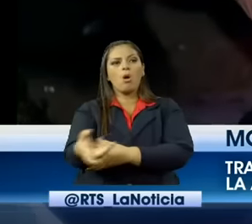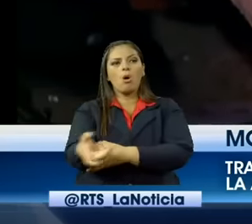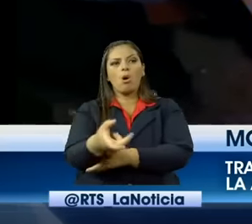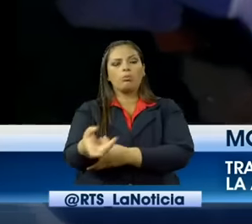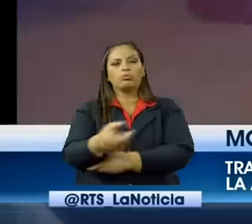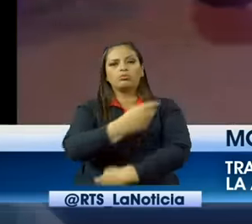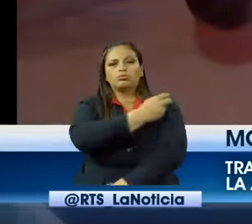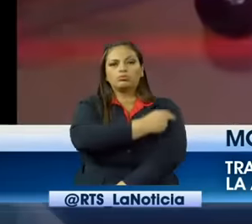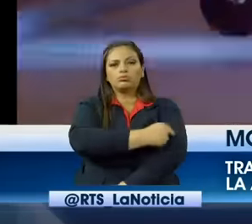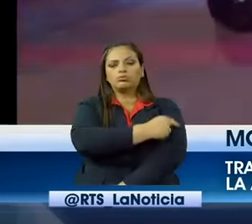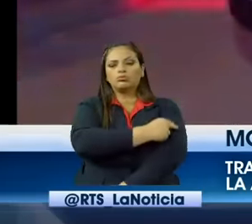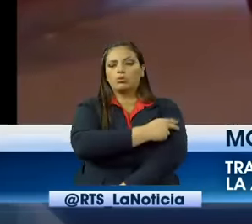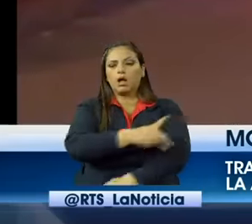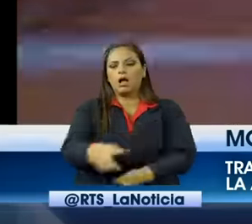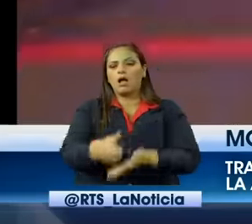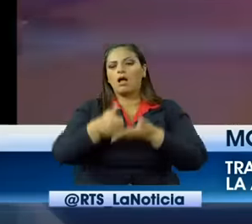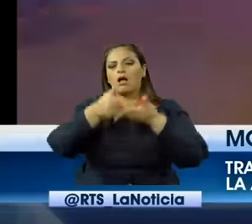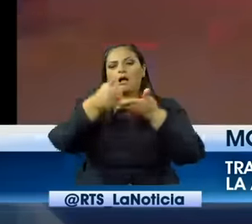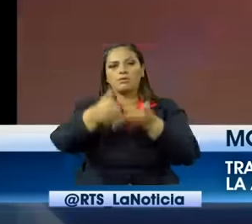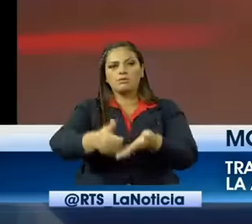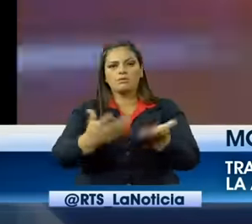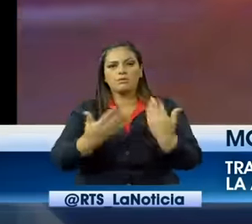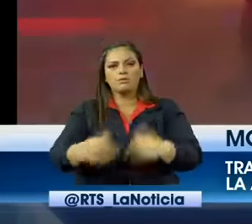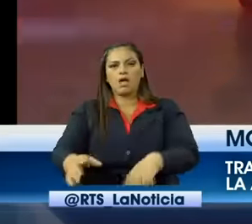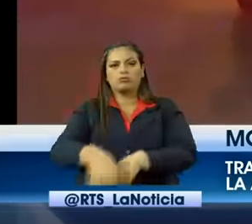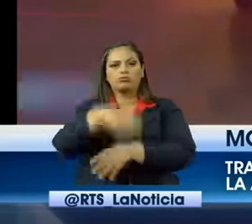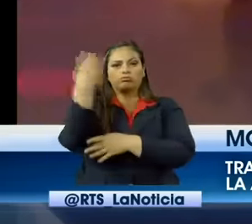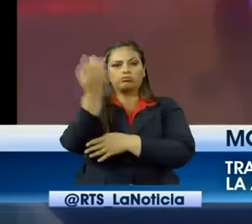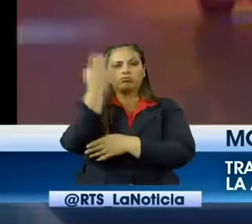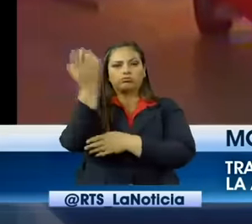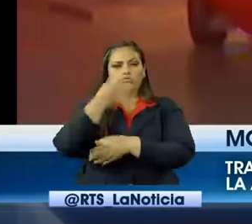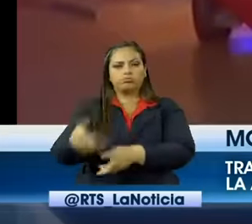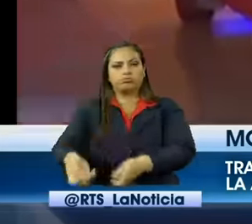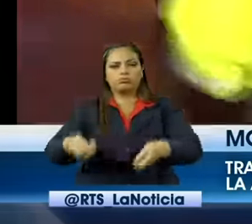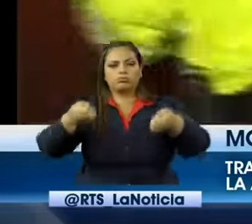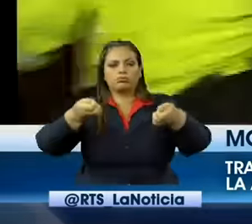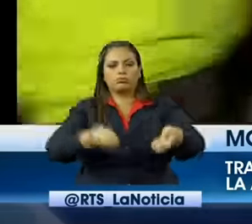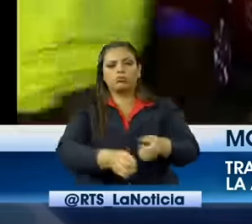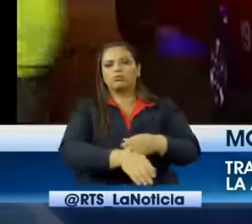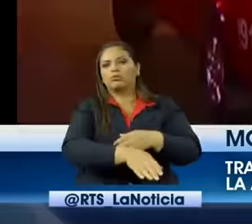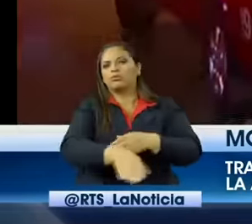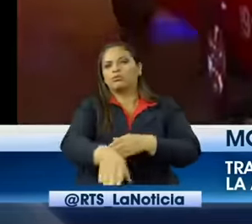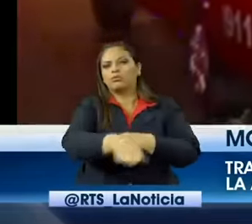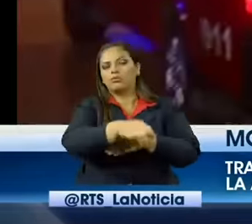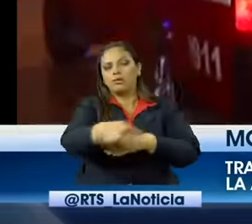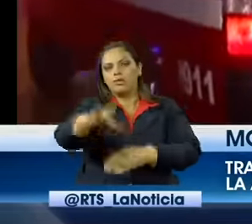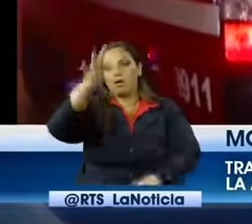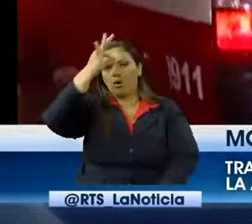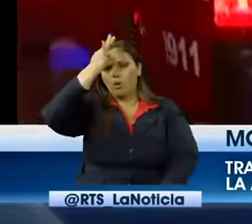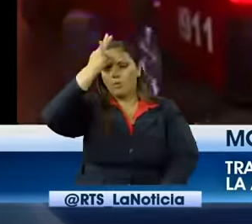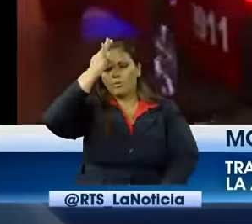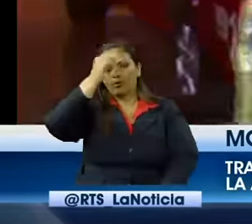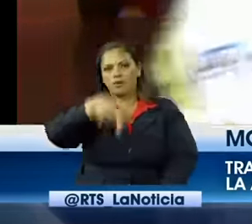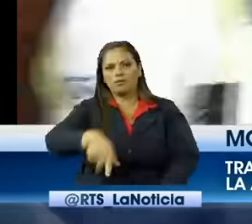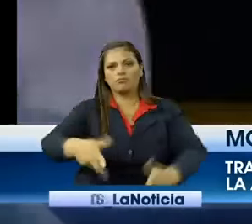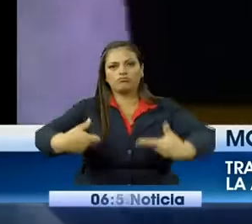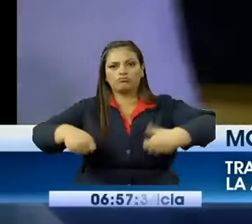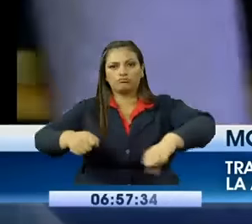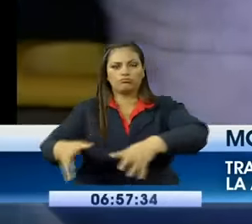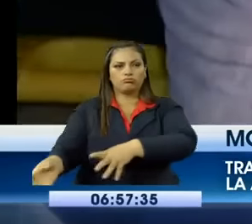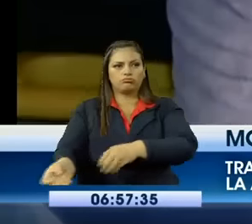atendieron al herido. Luego fue llevado a una casa asistencial y el vehículo a los patios de retención